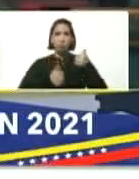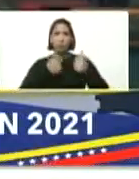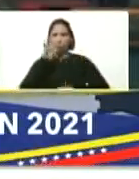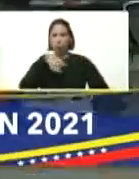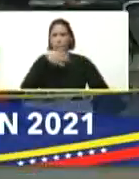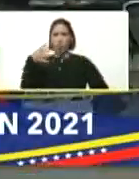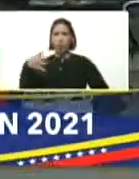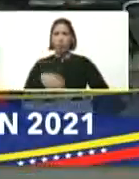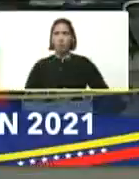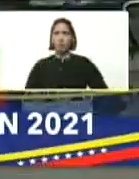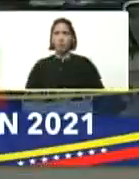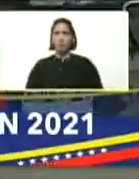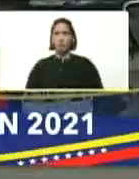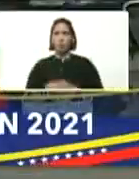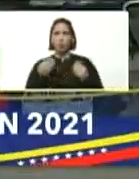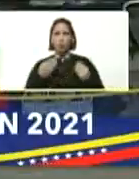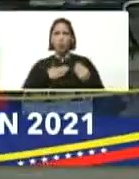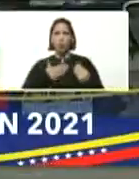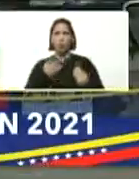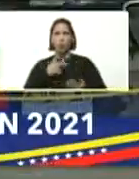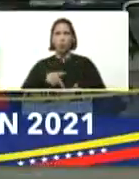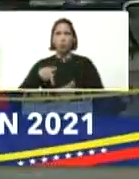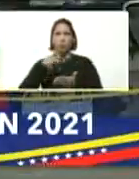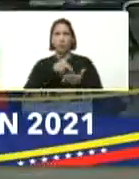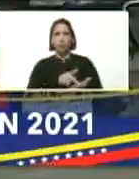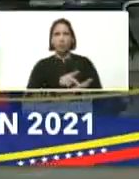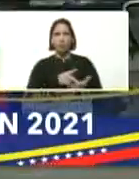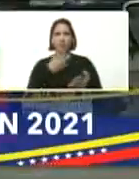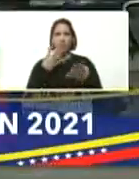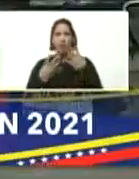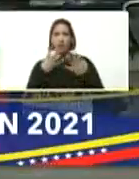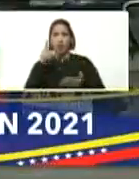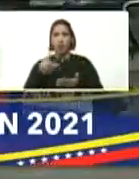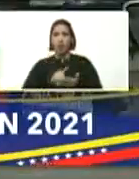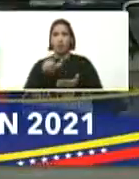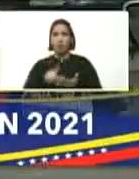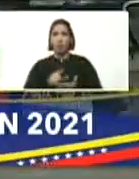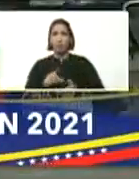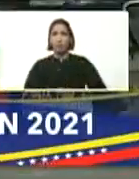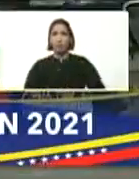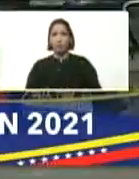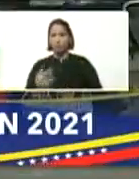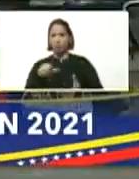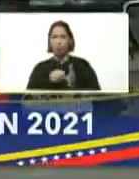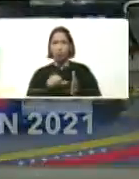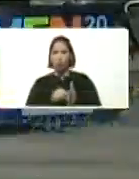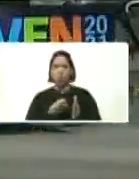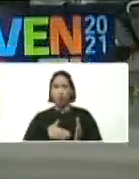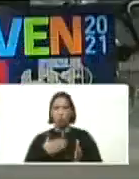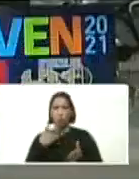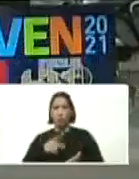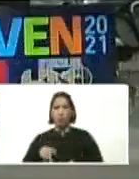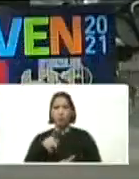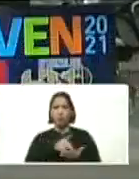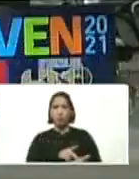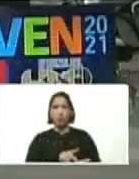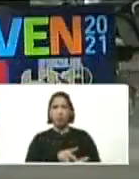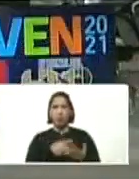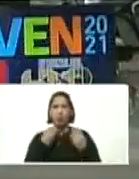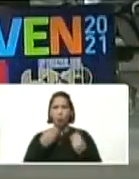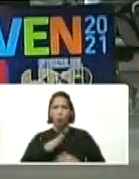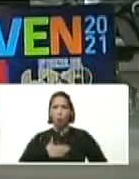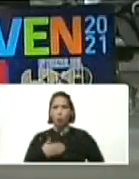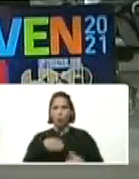programación? ¿Cómo puedo participar de la Feria del Libro? ¿Por dónde puedo participar? ¿Cómo